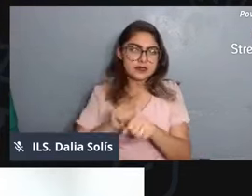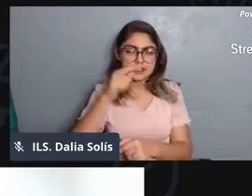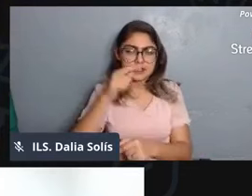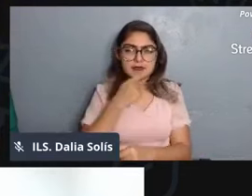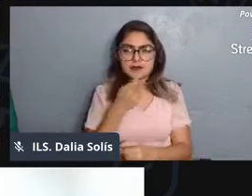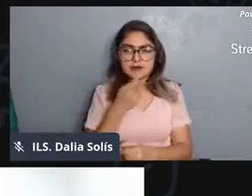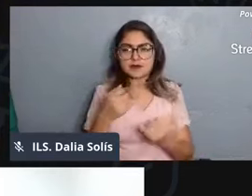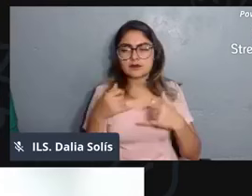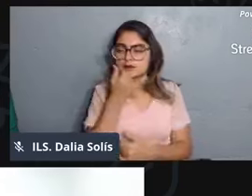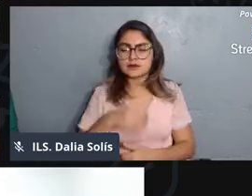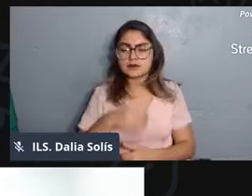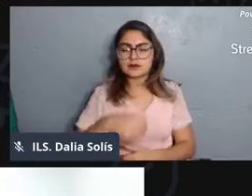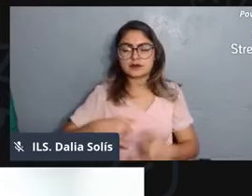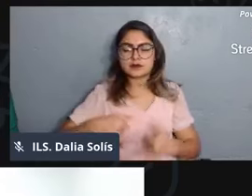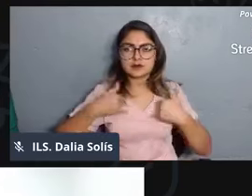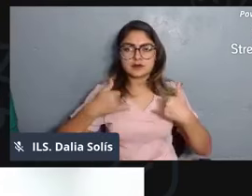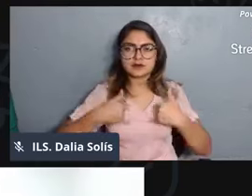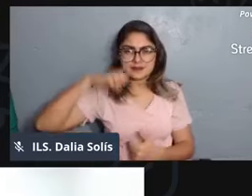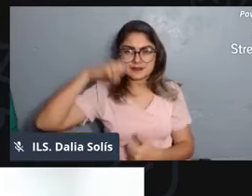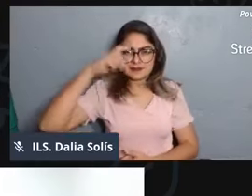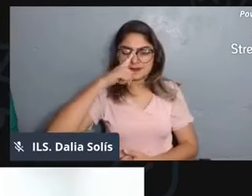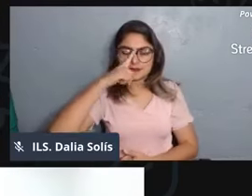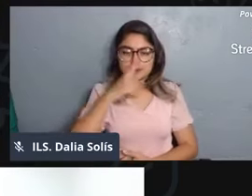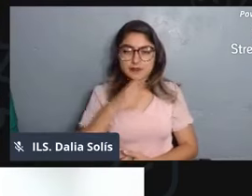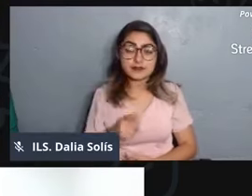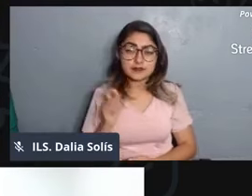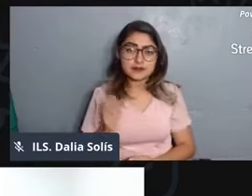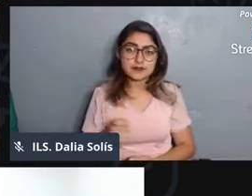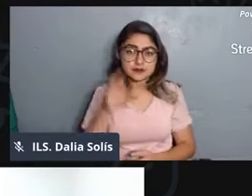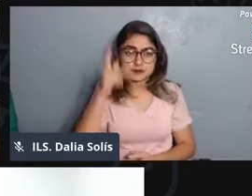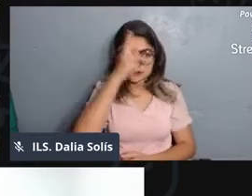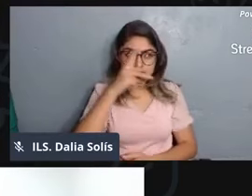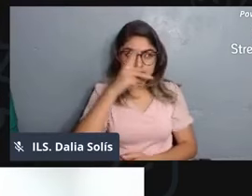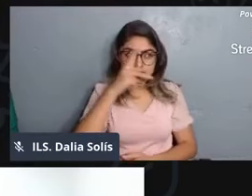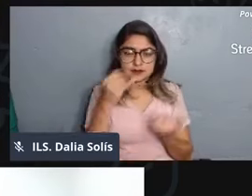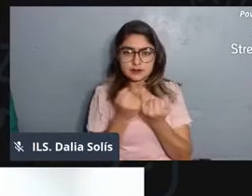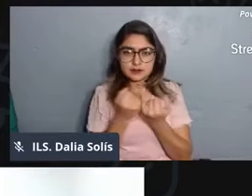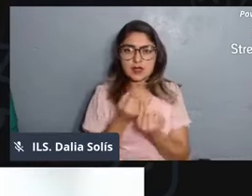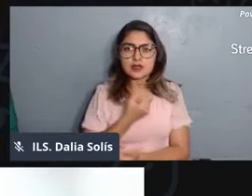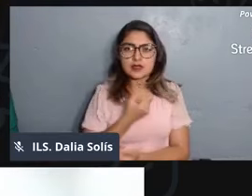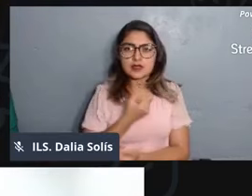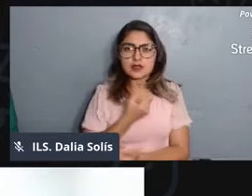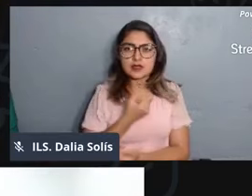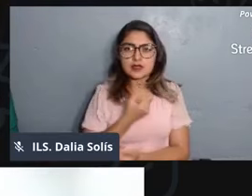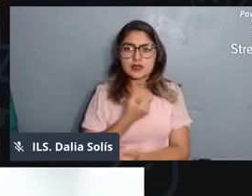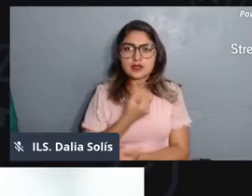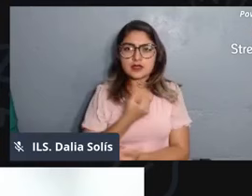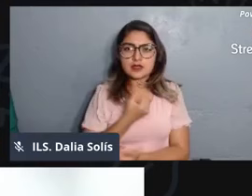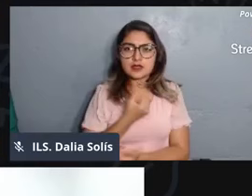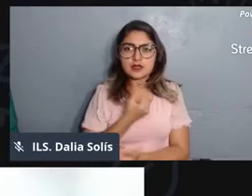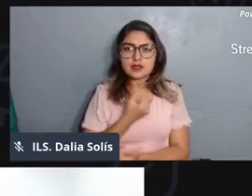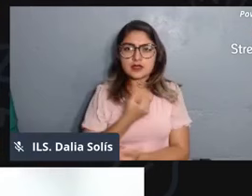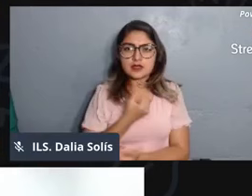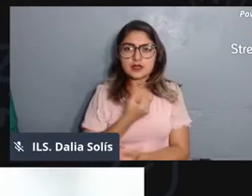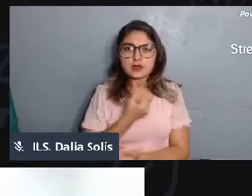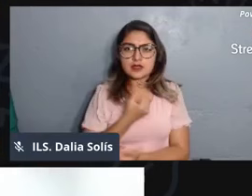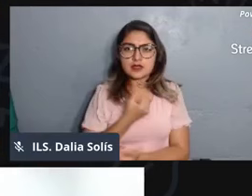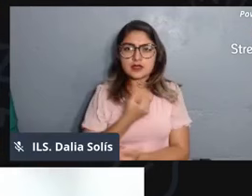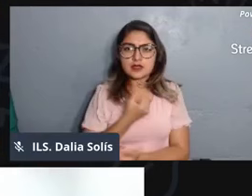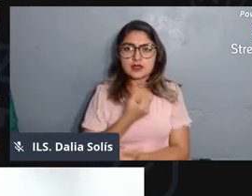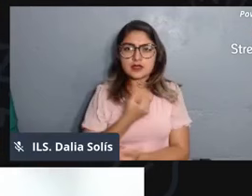y salud sexual, mi cuerpo, mi experiencia, sexualidad infantil, avances e investigaciones en torno a las familias